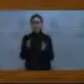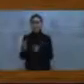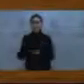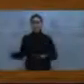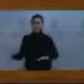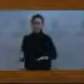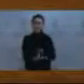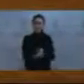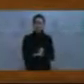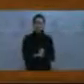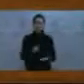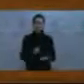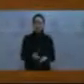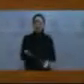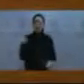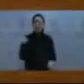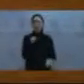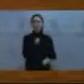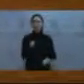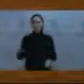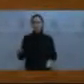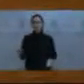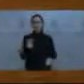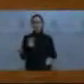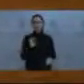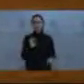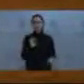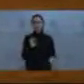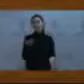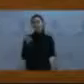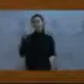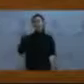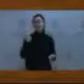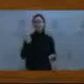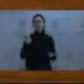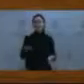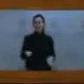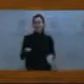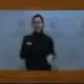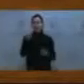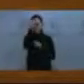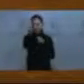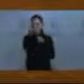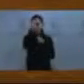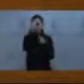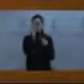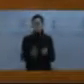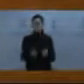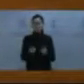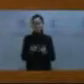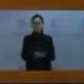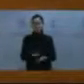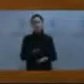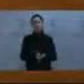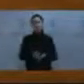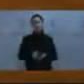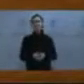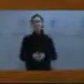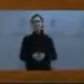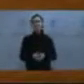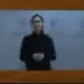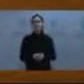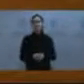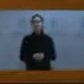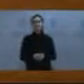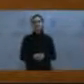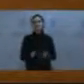sentimos la pasada semana, o mejor dicho, la anterior, pues yo creo que necesitaba atemperarse la medida. Insisto, no